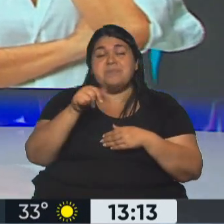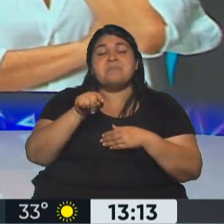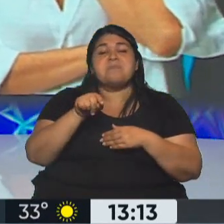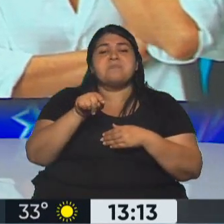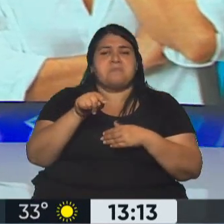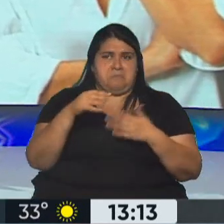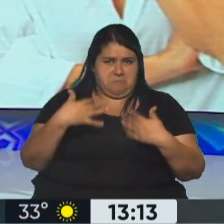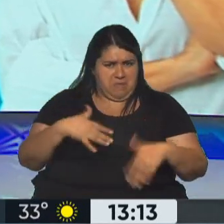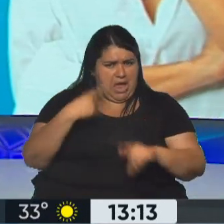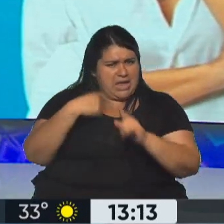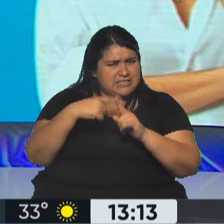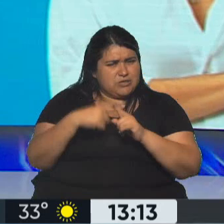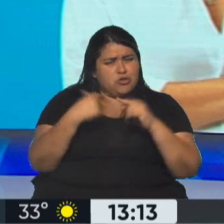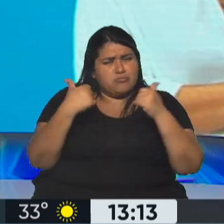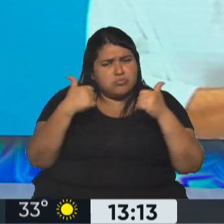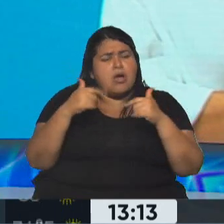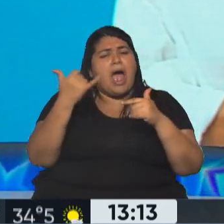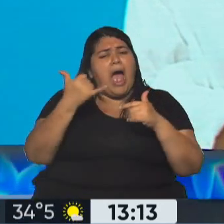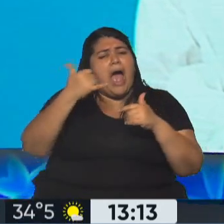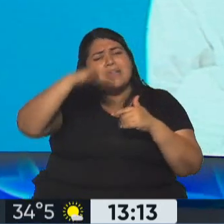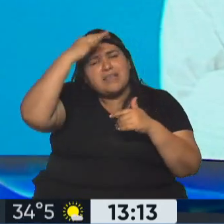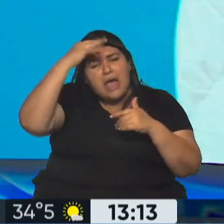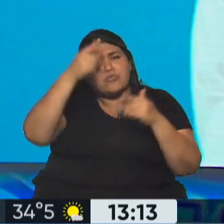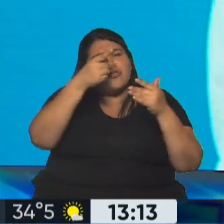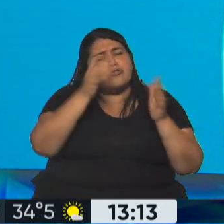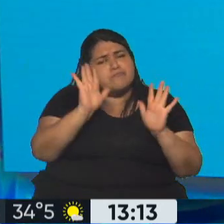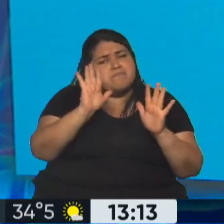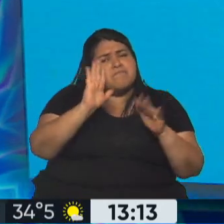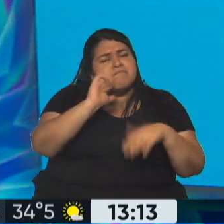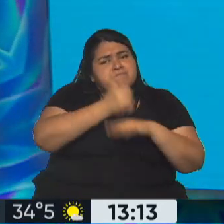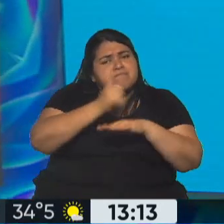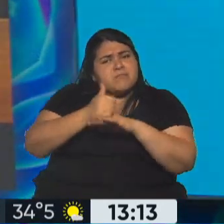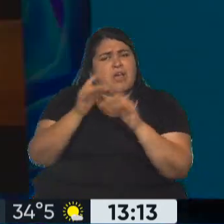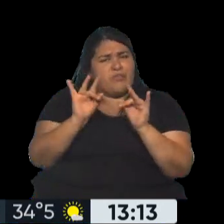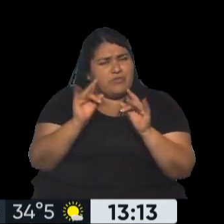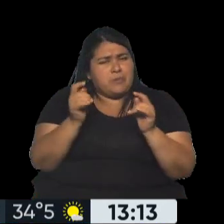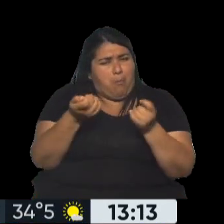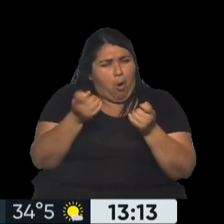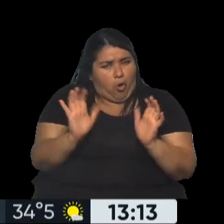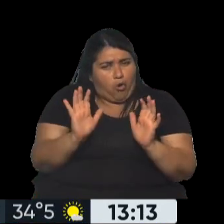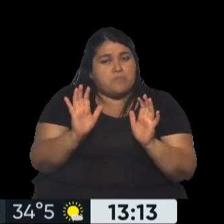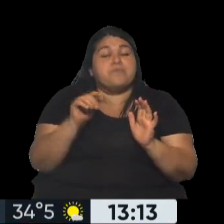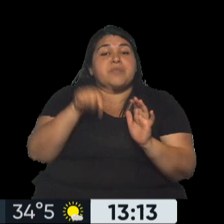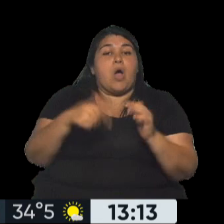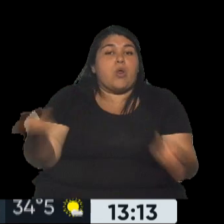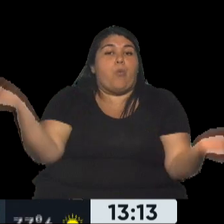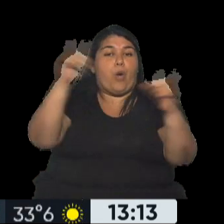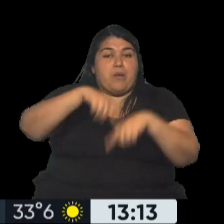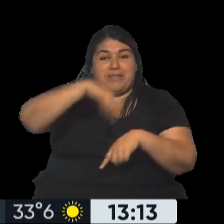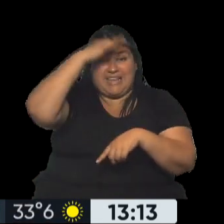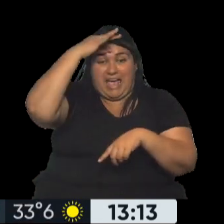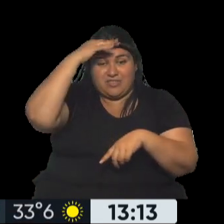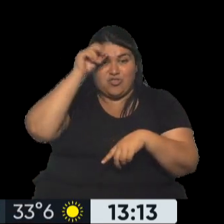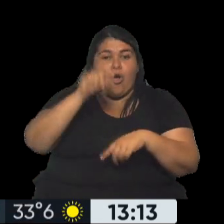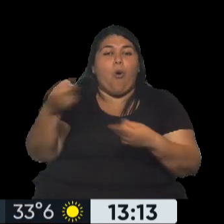absoluto, si bien tuvo muy pocas funciones planeadas. Entonces, es una gran celebración decir que Lo que queda de nosotros vuelve al teatro, vuelve